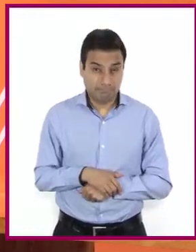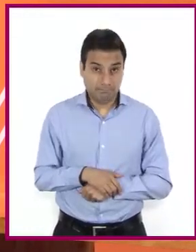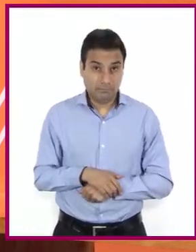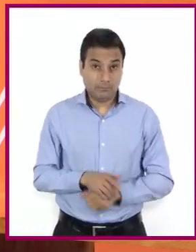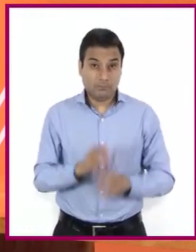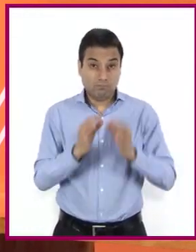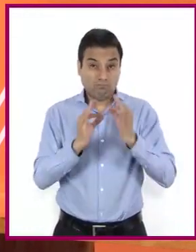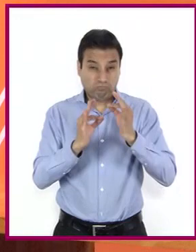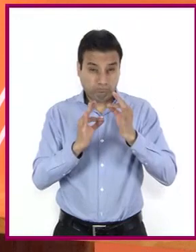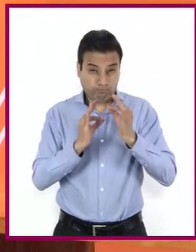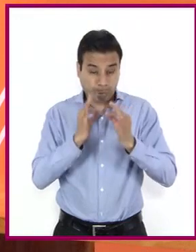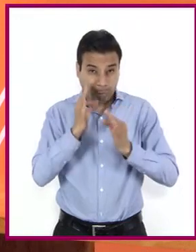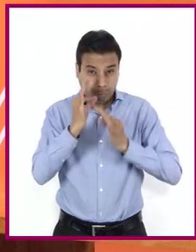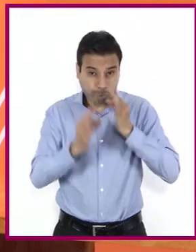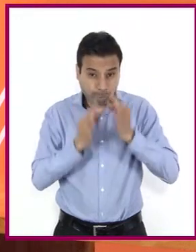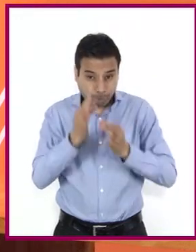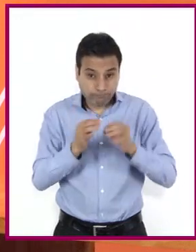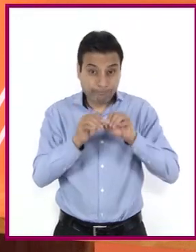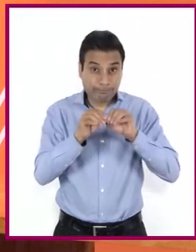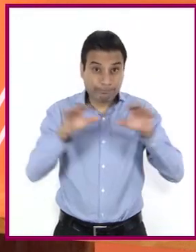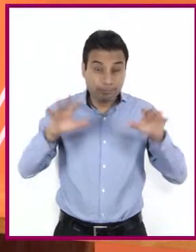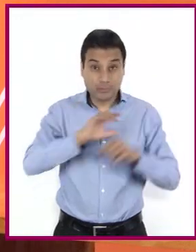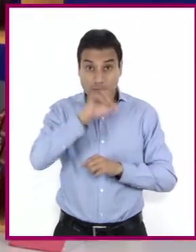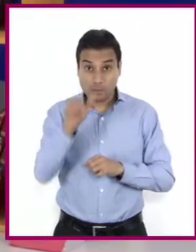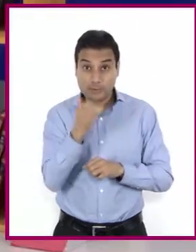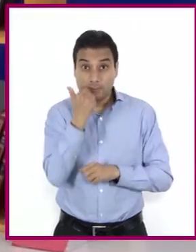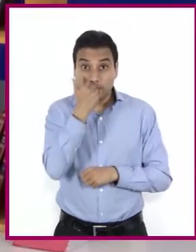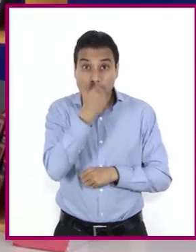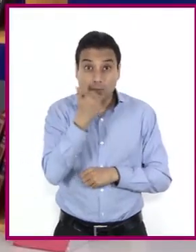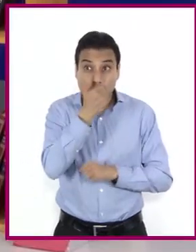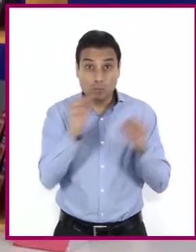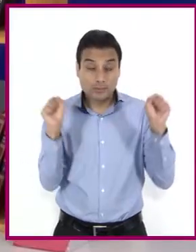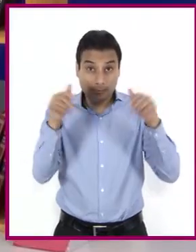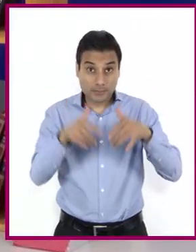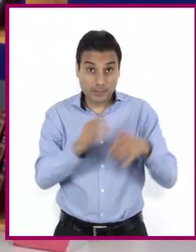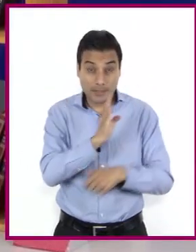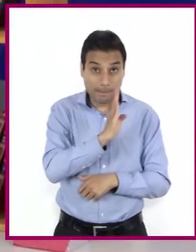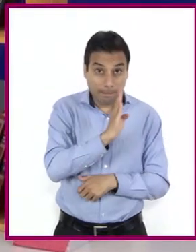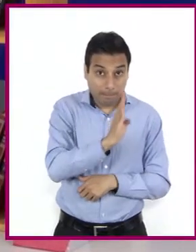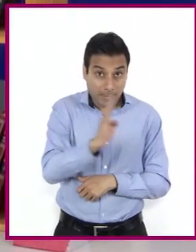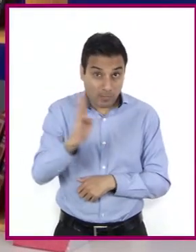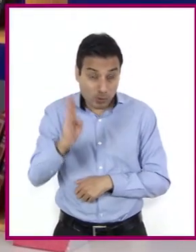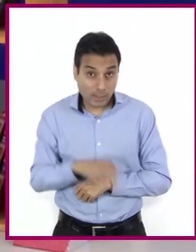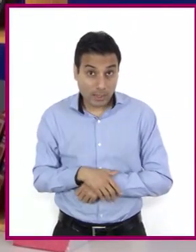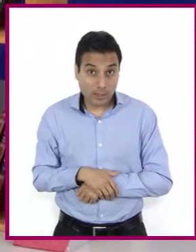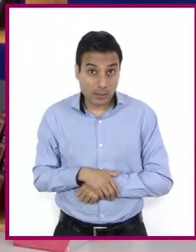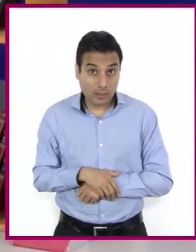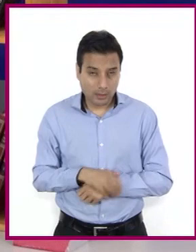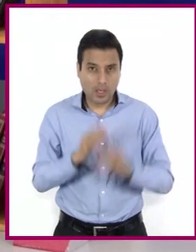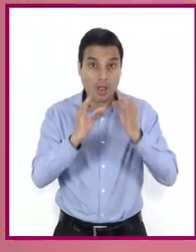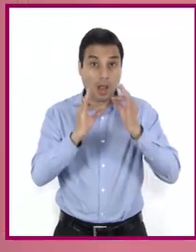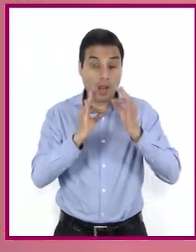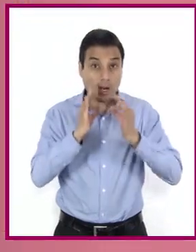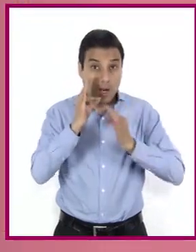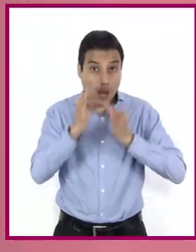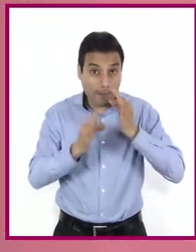realmente las y los alumnos visitaron más la biblioteca? ¿Midieron de alguna manera la eficacia de su